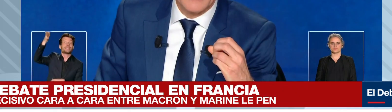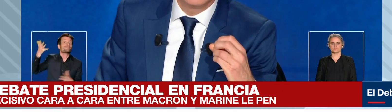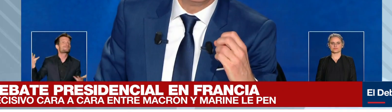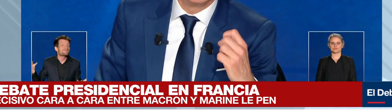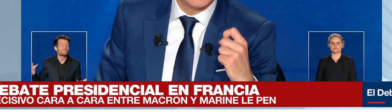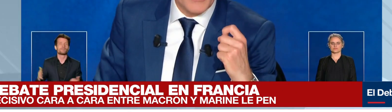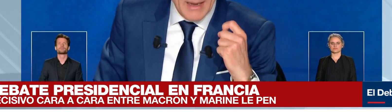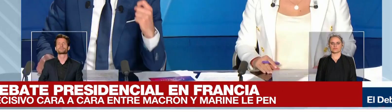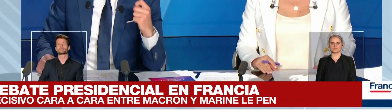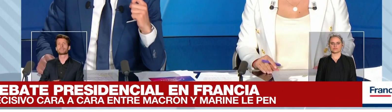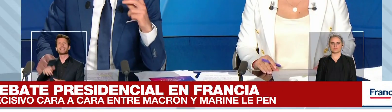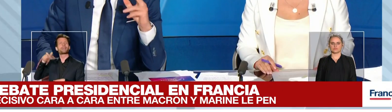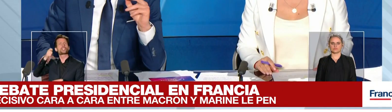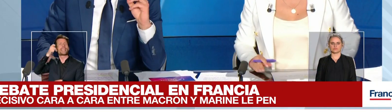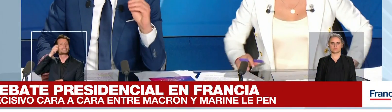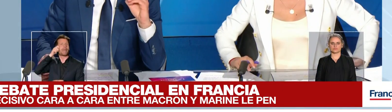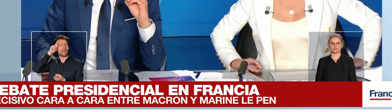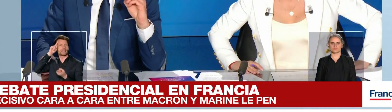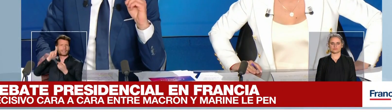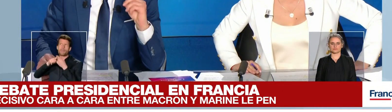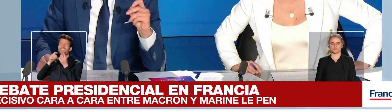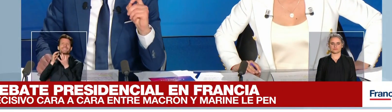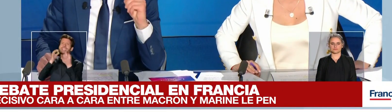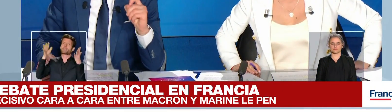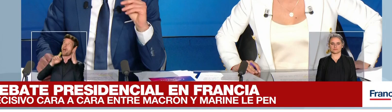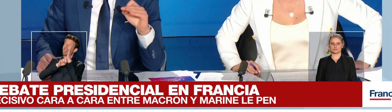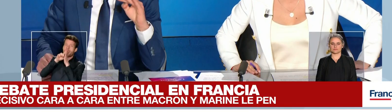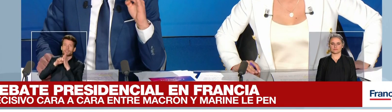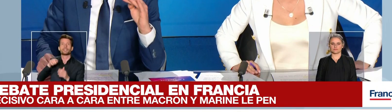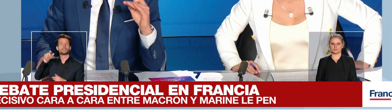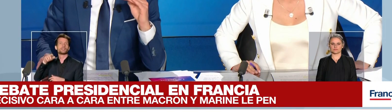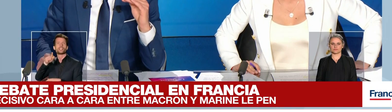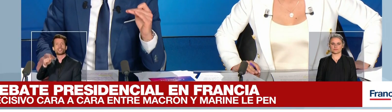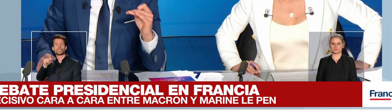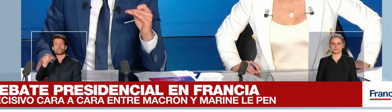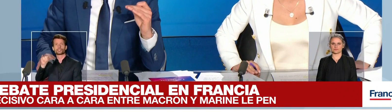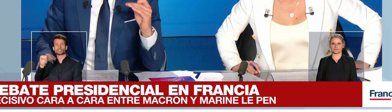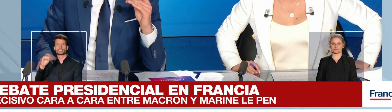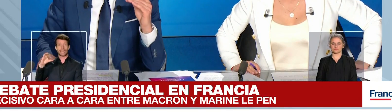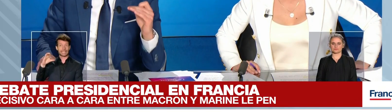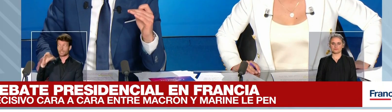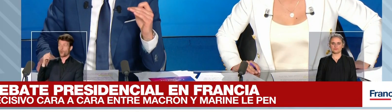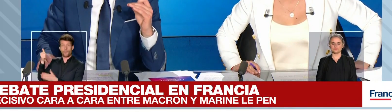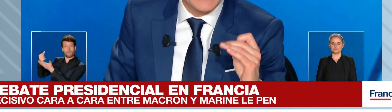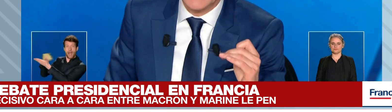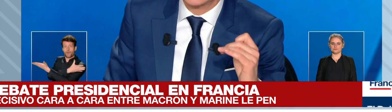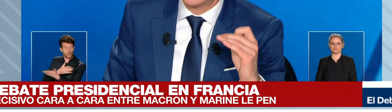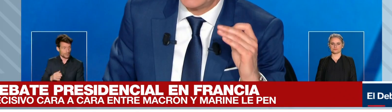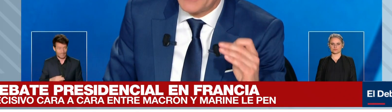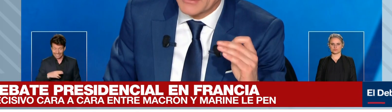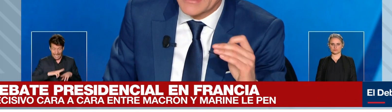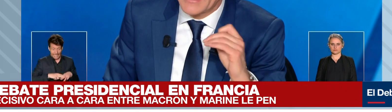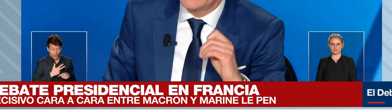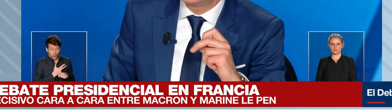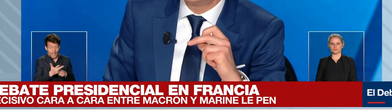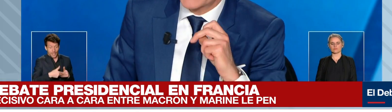Los expertos de la ONU sobre el clima nos recordaron que nos quedan 3 años para limitar a un nivel aceptable las emisiones de